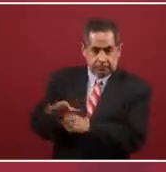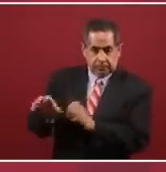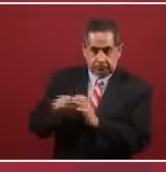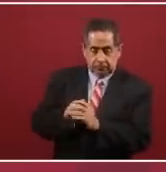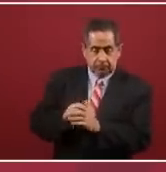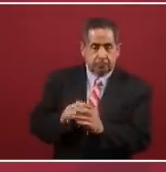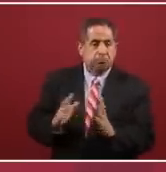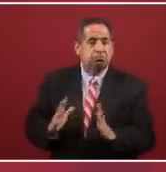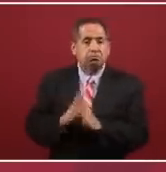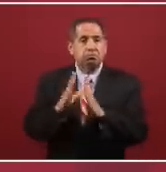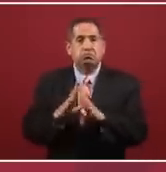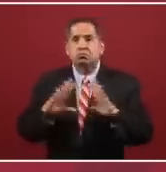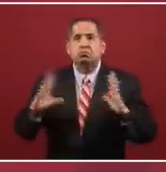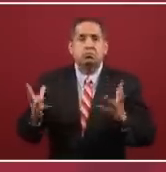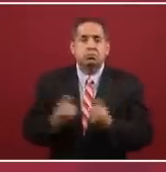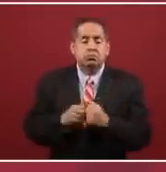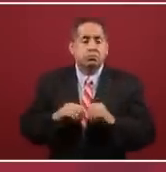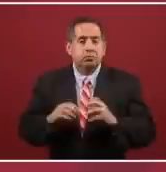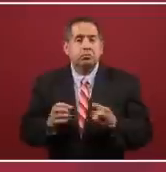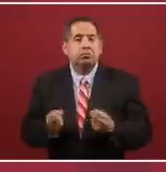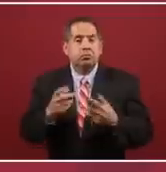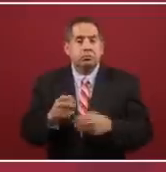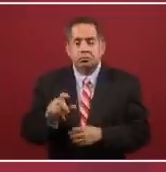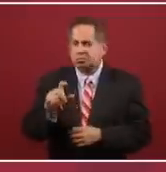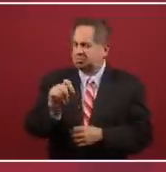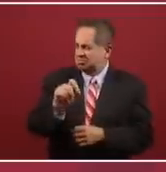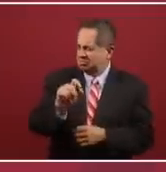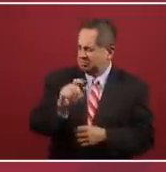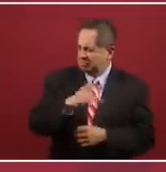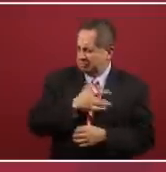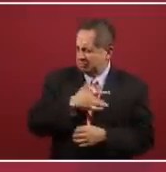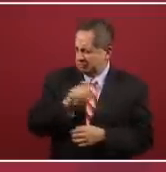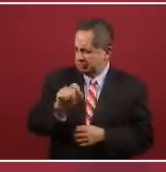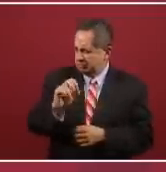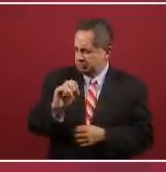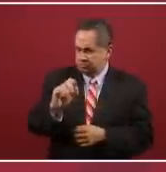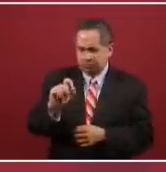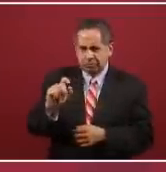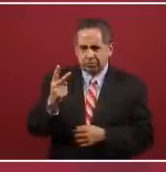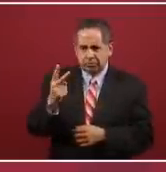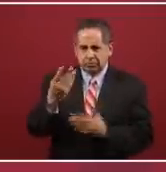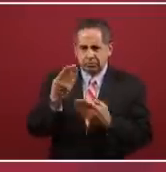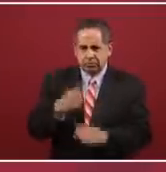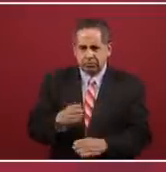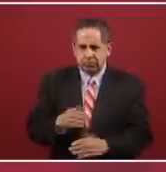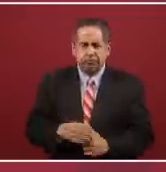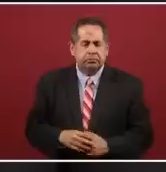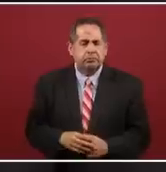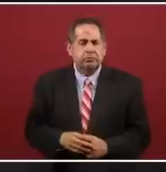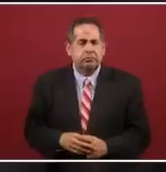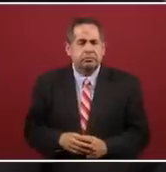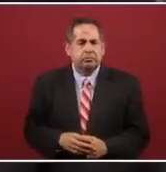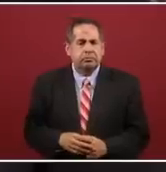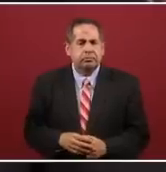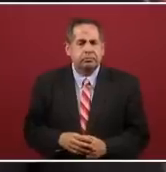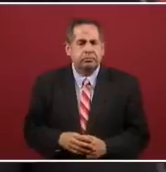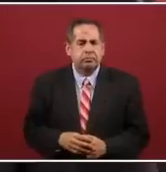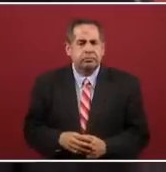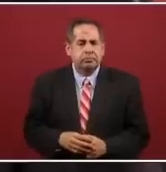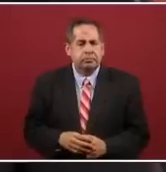20 o 22 bancos.